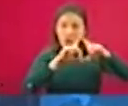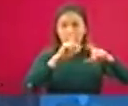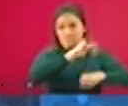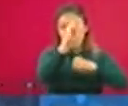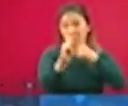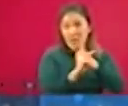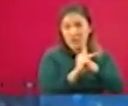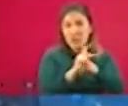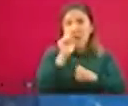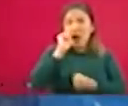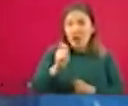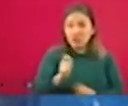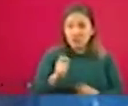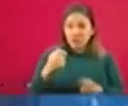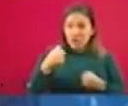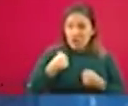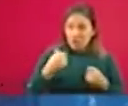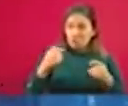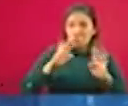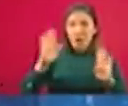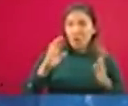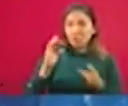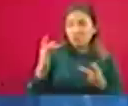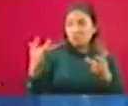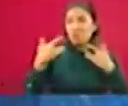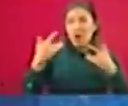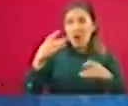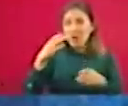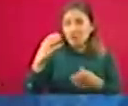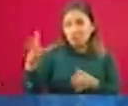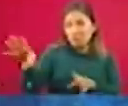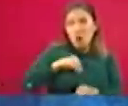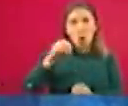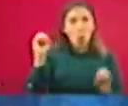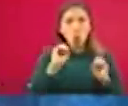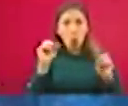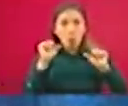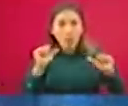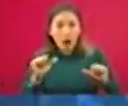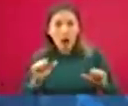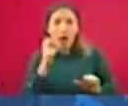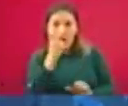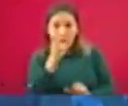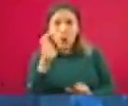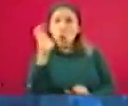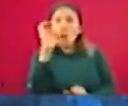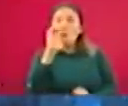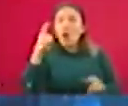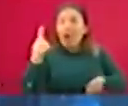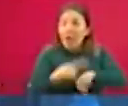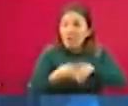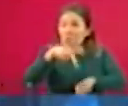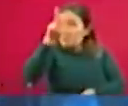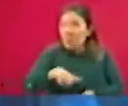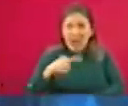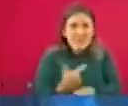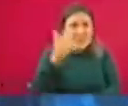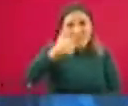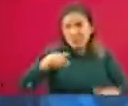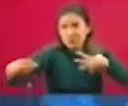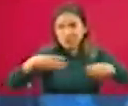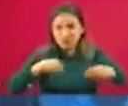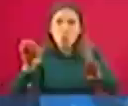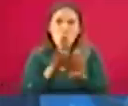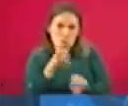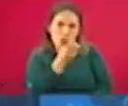3, y por eso lo anunciamos con por lo menos 10 días de anticipación al inicio de la fase 3, ya sabíamos que no íbamos